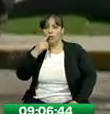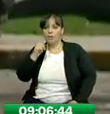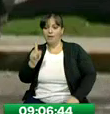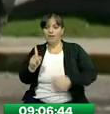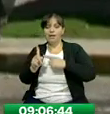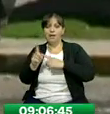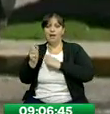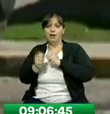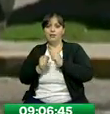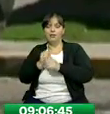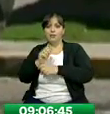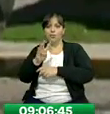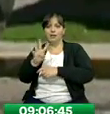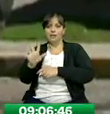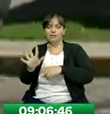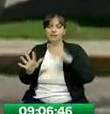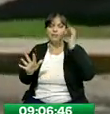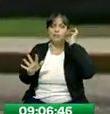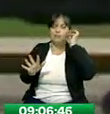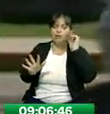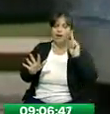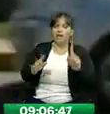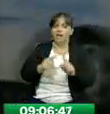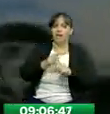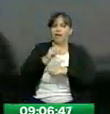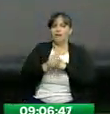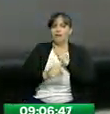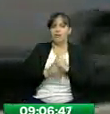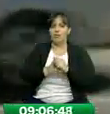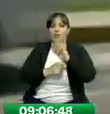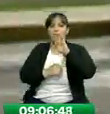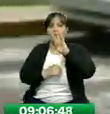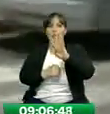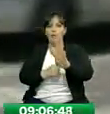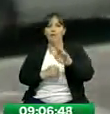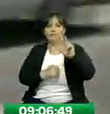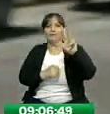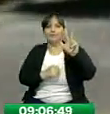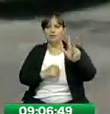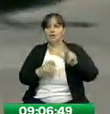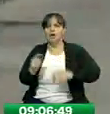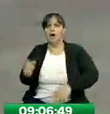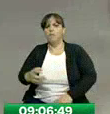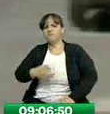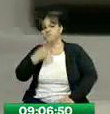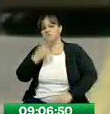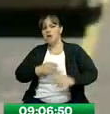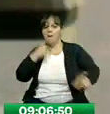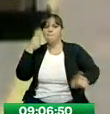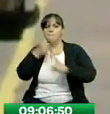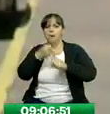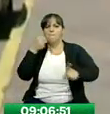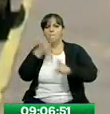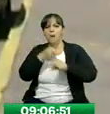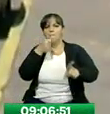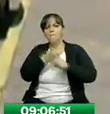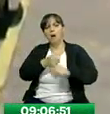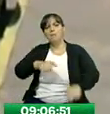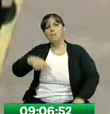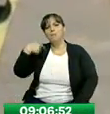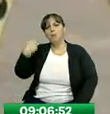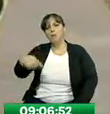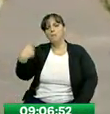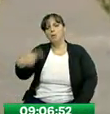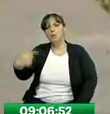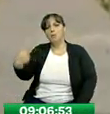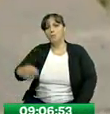45 años y la mujer de 43 supuestamente el occiso maltrataba constantemente a su pareja y esa madrugada no